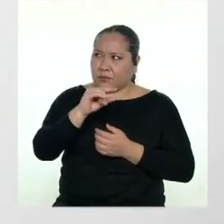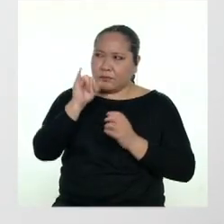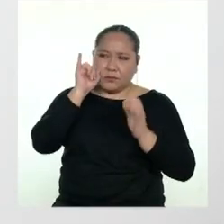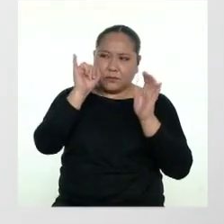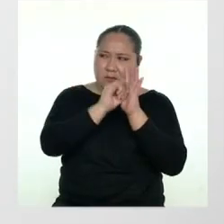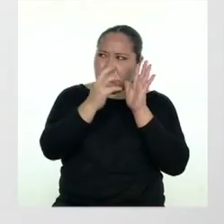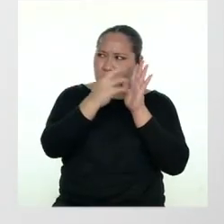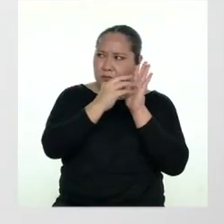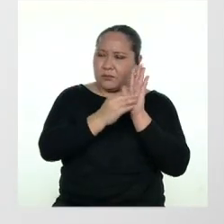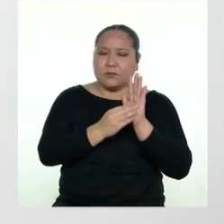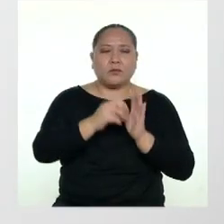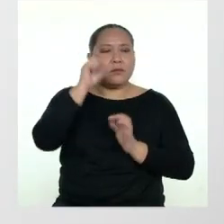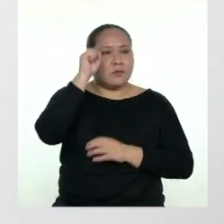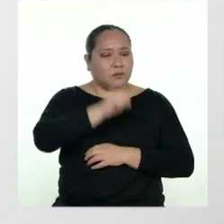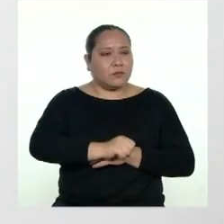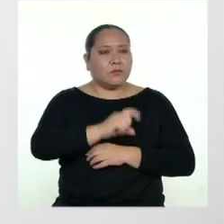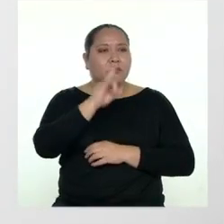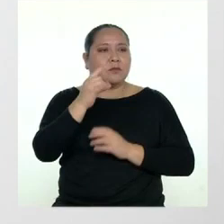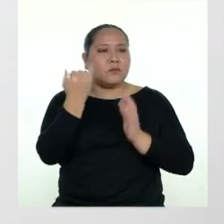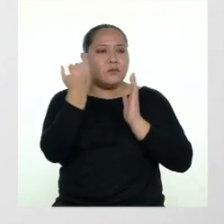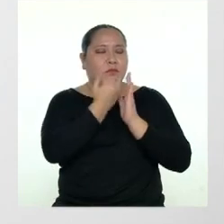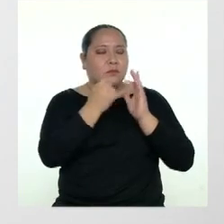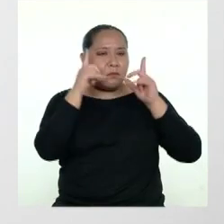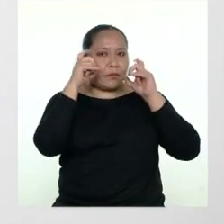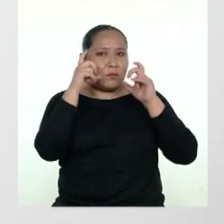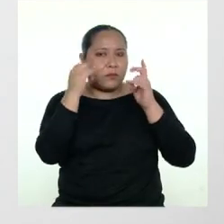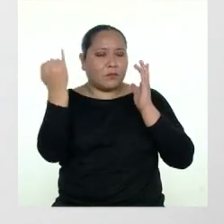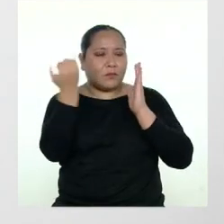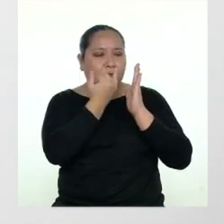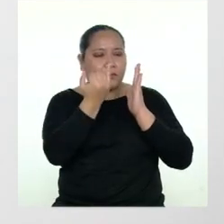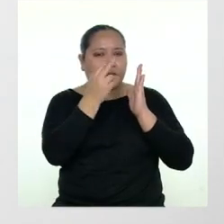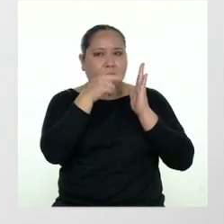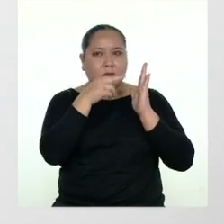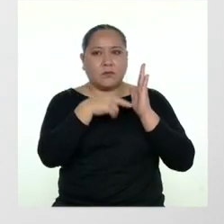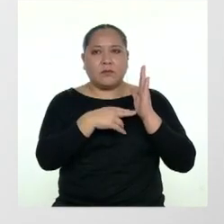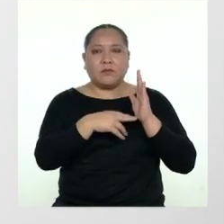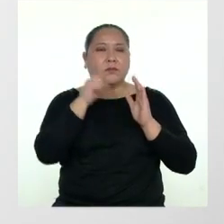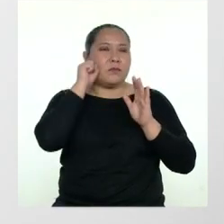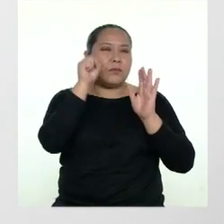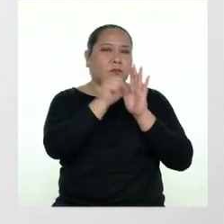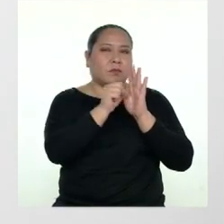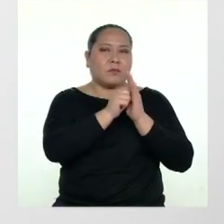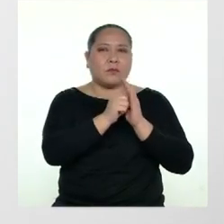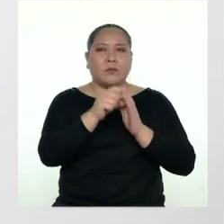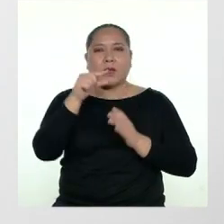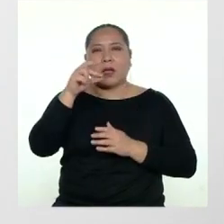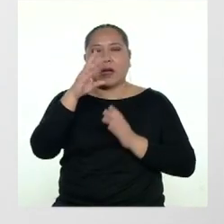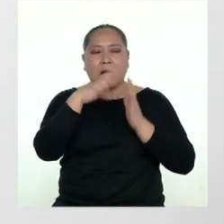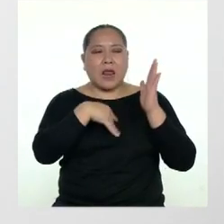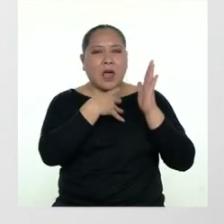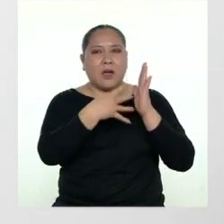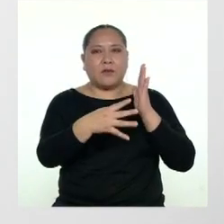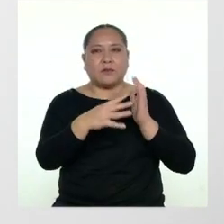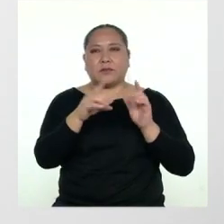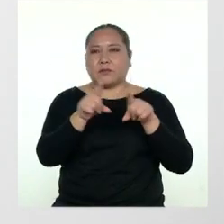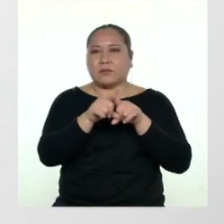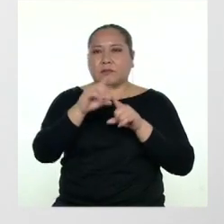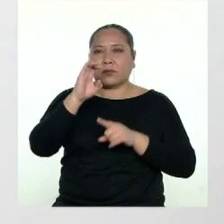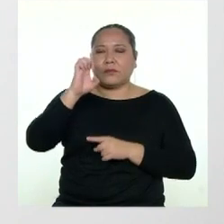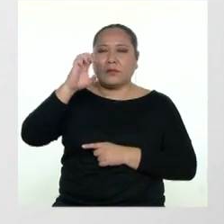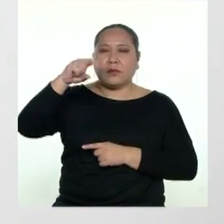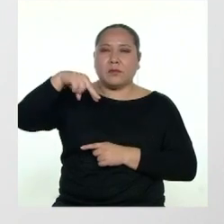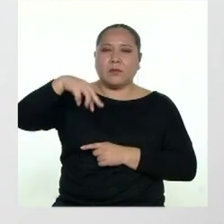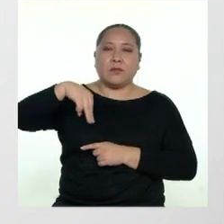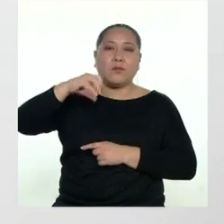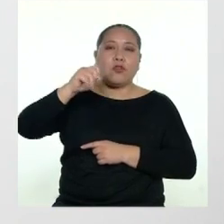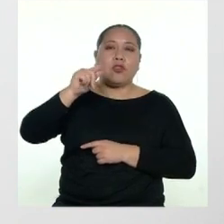infografía siempre va a recurrir a dibujos, fotos, ilustraciones, símbolos, gráficos, hasta emoticones para explicar